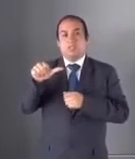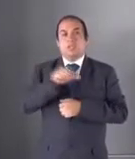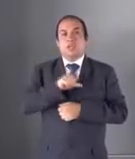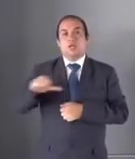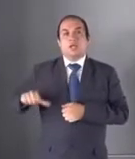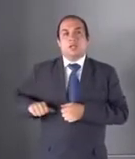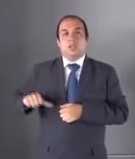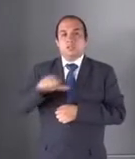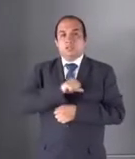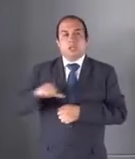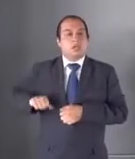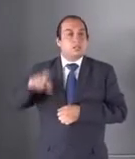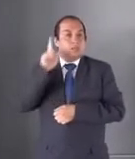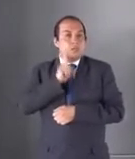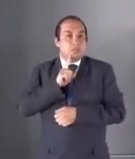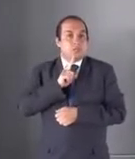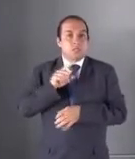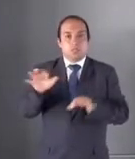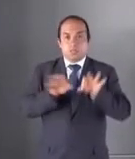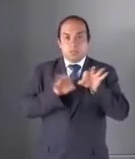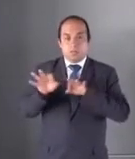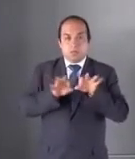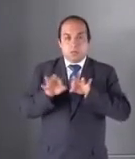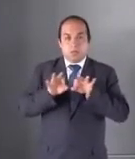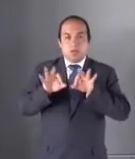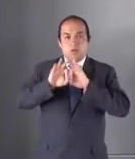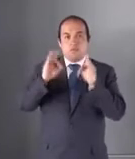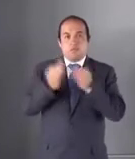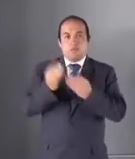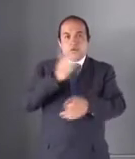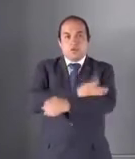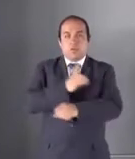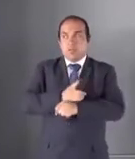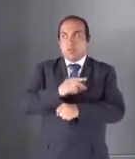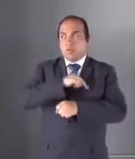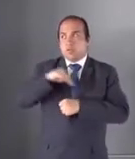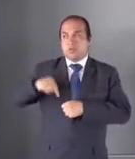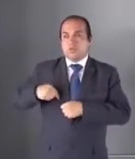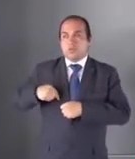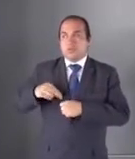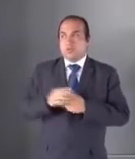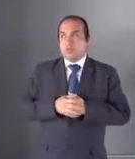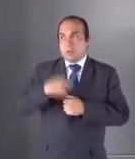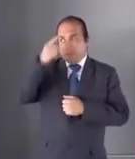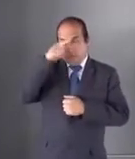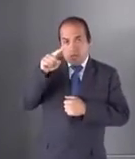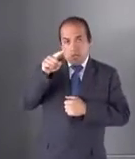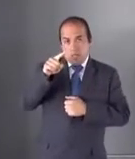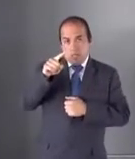han estado trabajando de manera coordinada con nosotros para